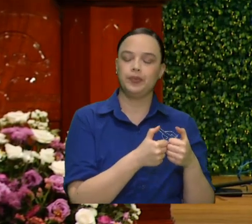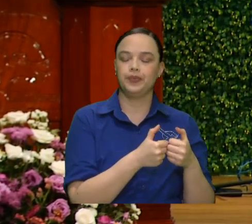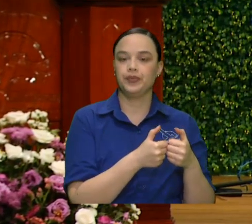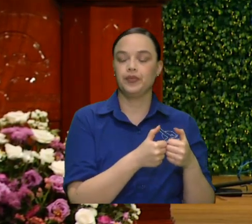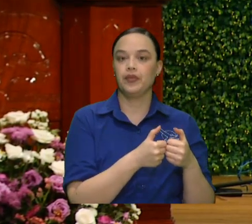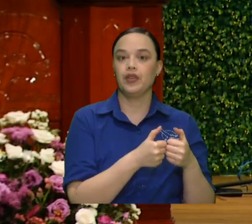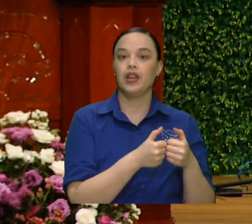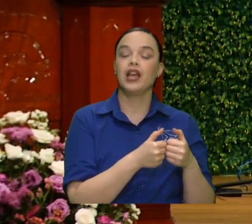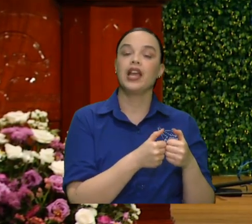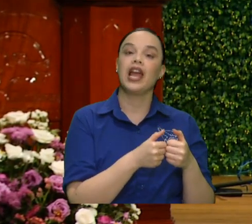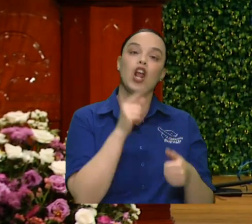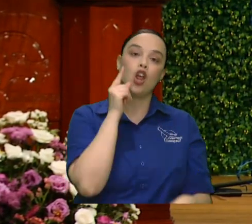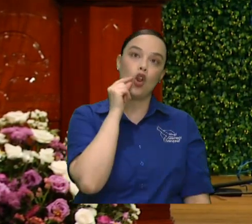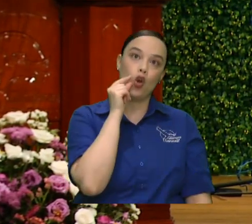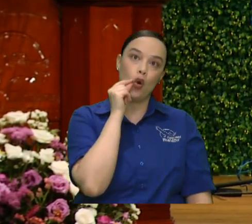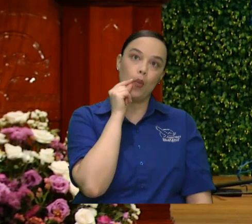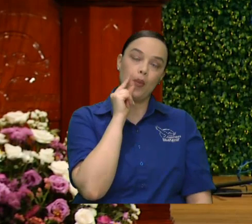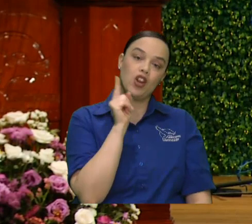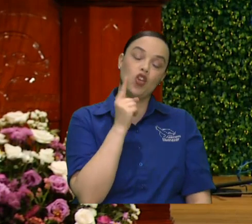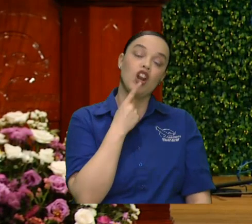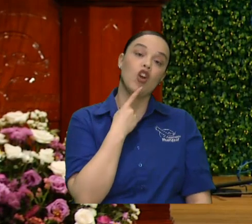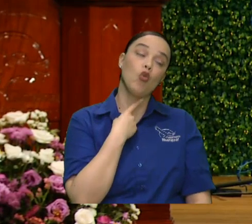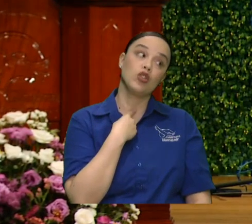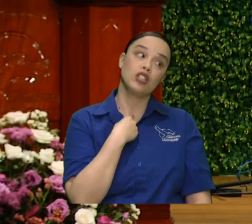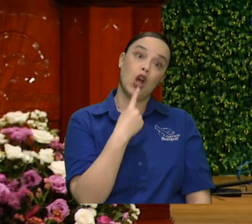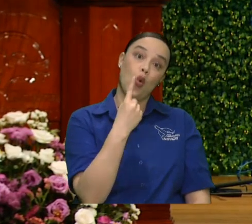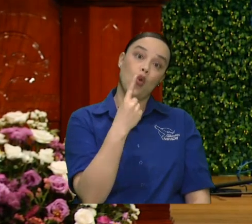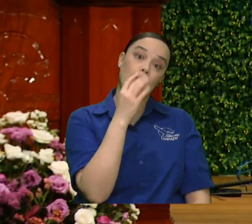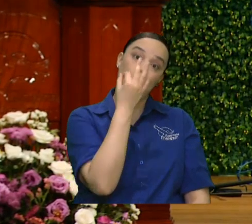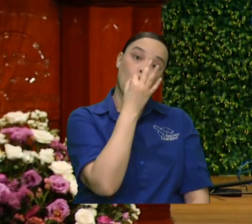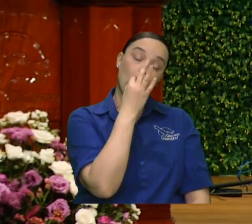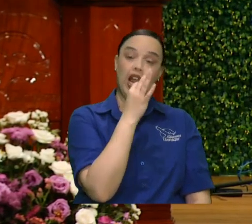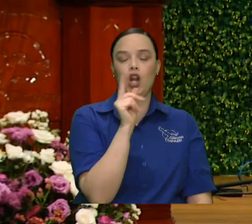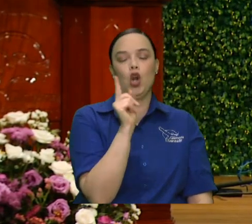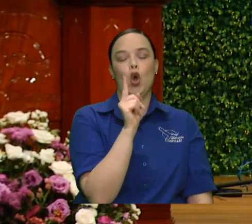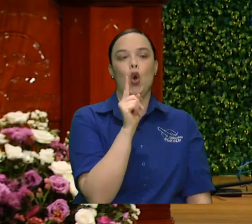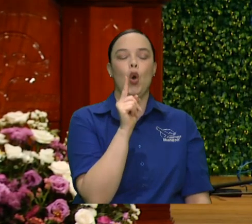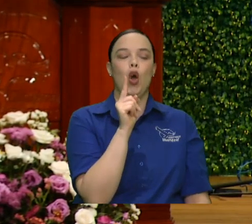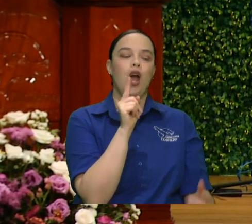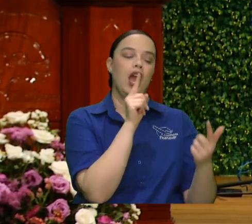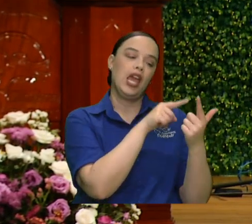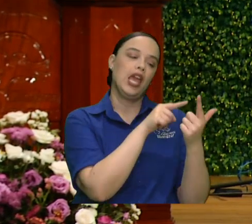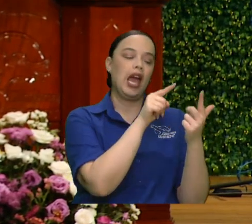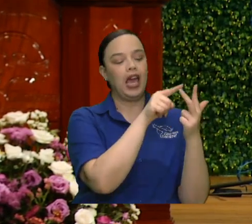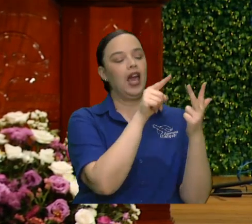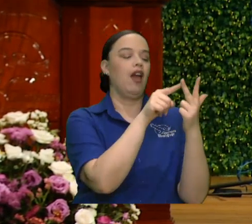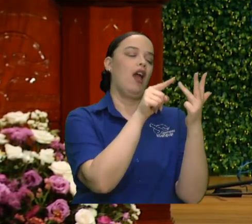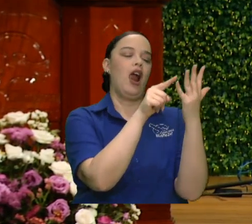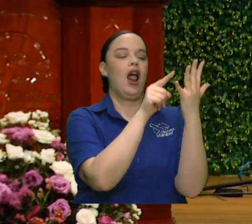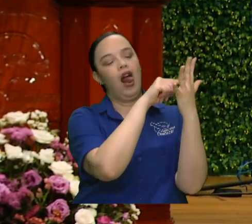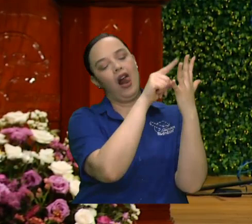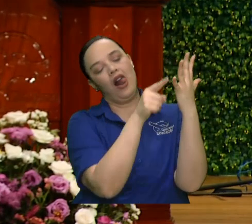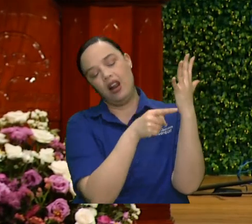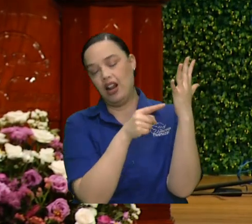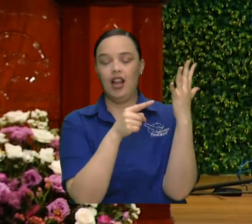que él no le gusta sólo una ahí anda puro picaflor de flor en flor verdad